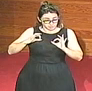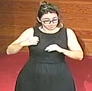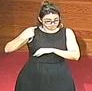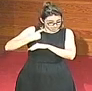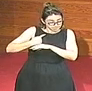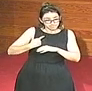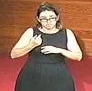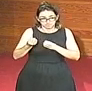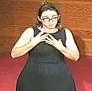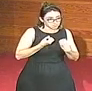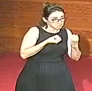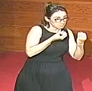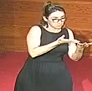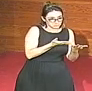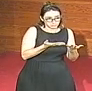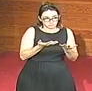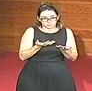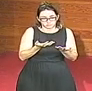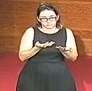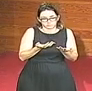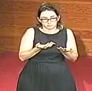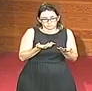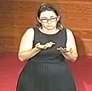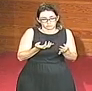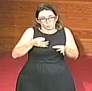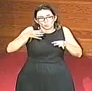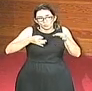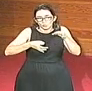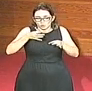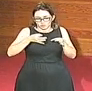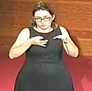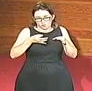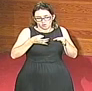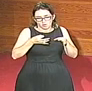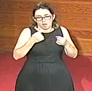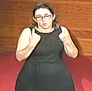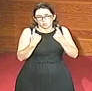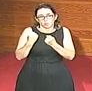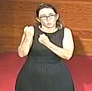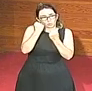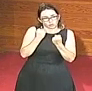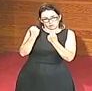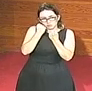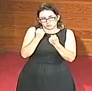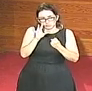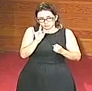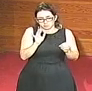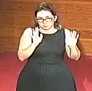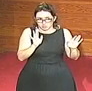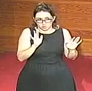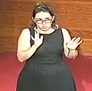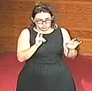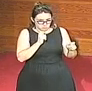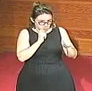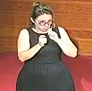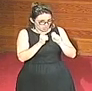pero con el amparo jurídico en muchos casos de algunos medios de comunicación. Pero el periodista tiene la